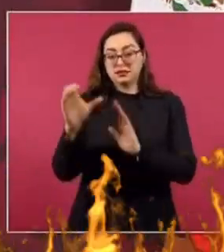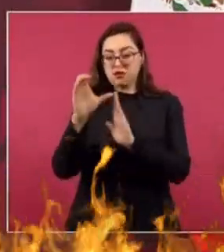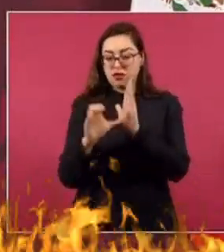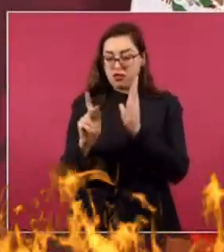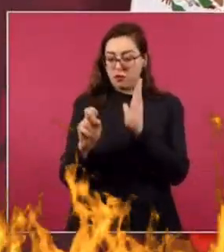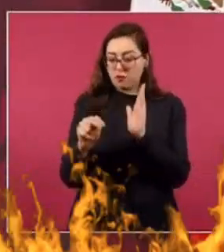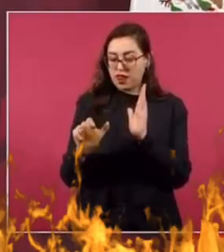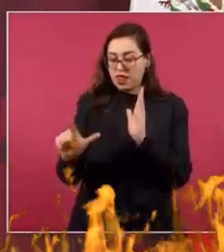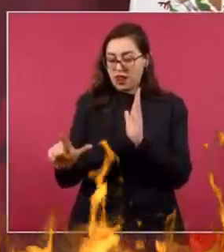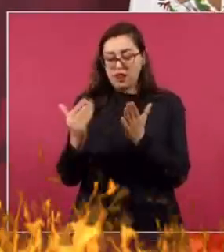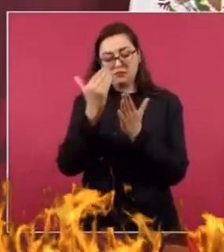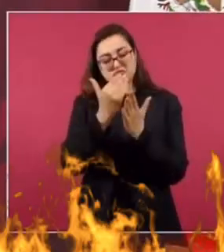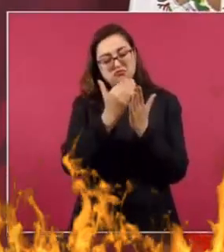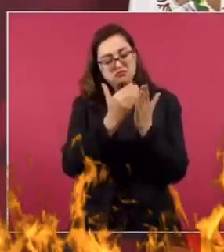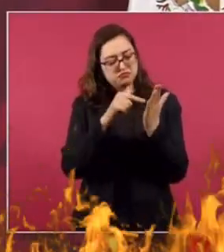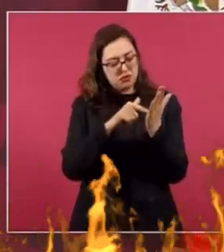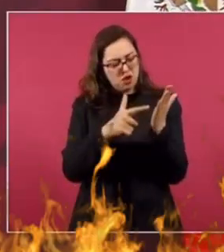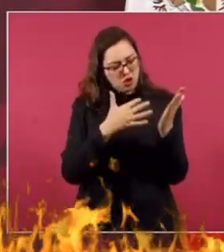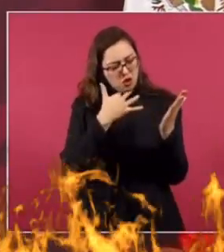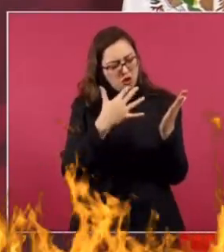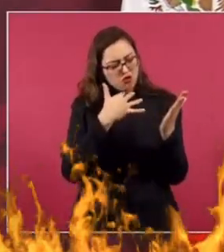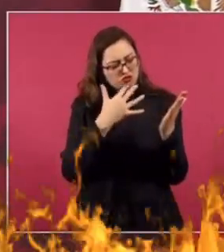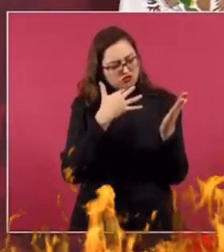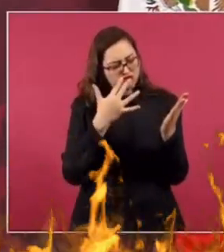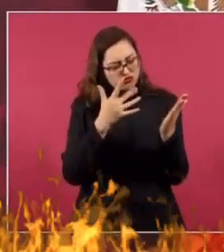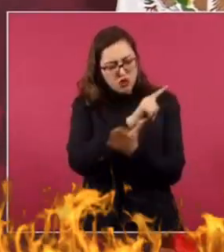Penal que la corrupción